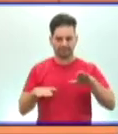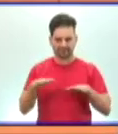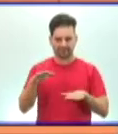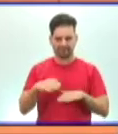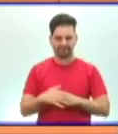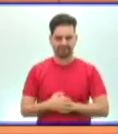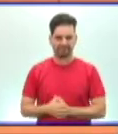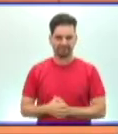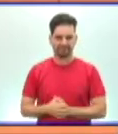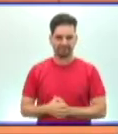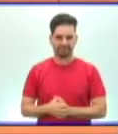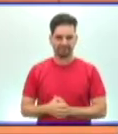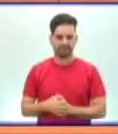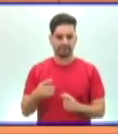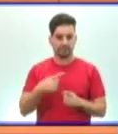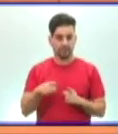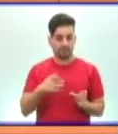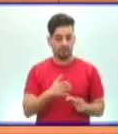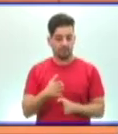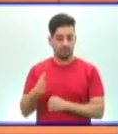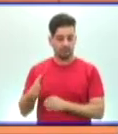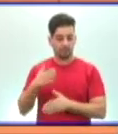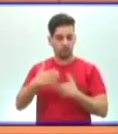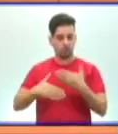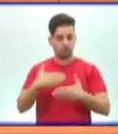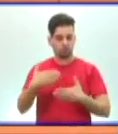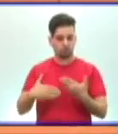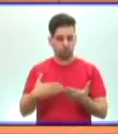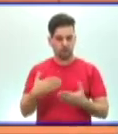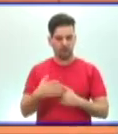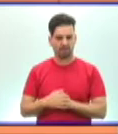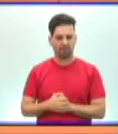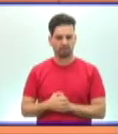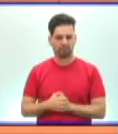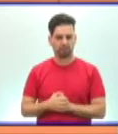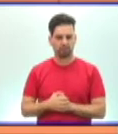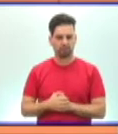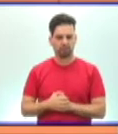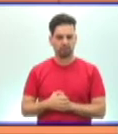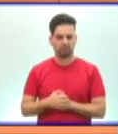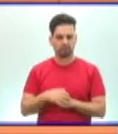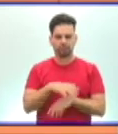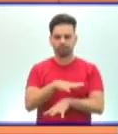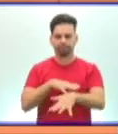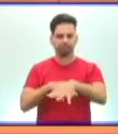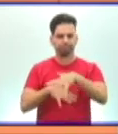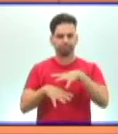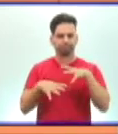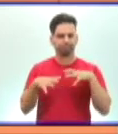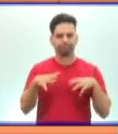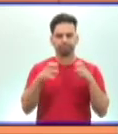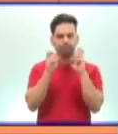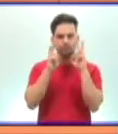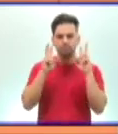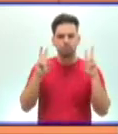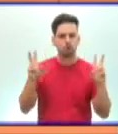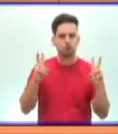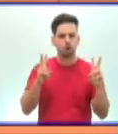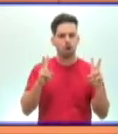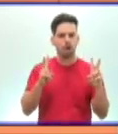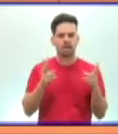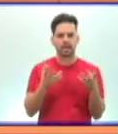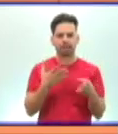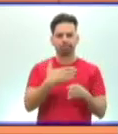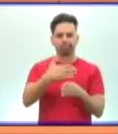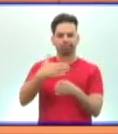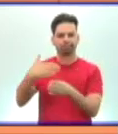Otro de los problemas ambientales son la pérdida de la diversidad biológica, problemas de población y cambio climático como